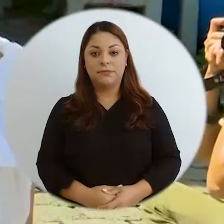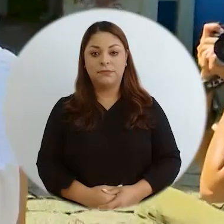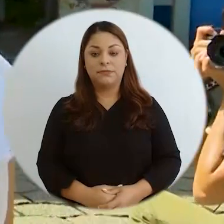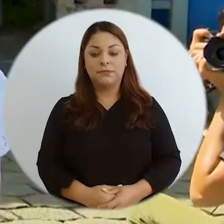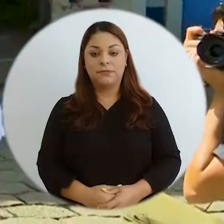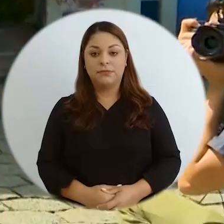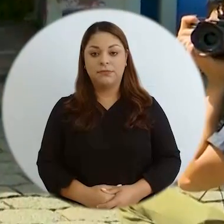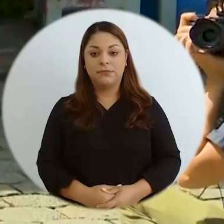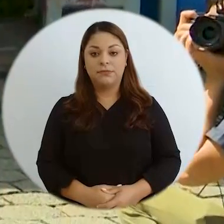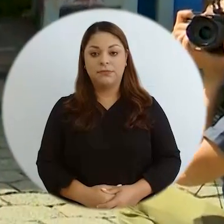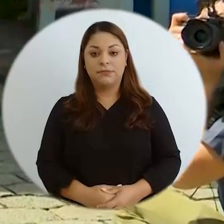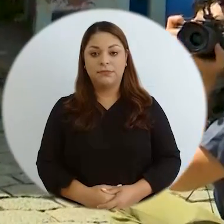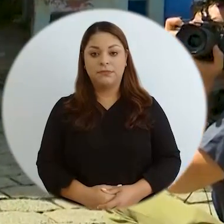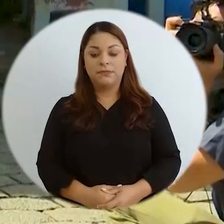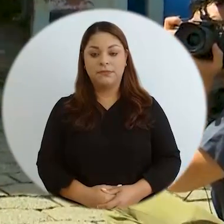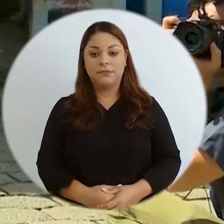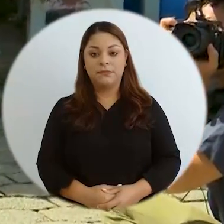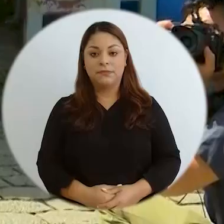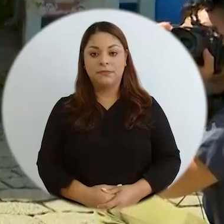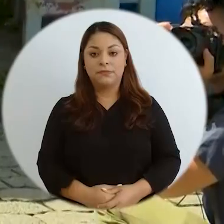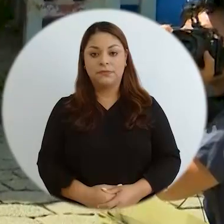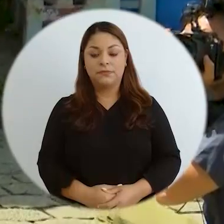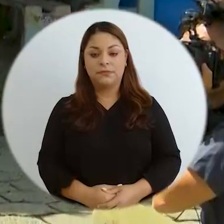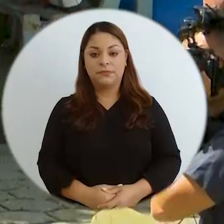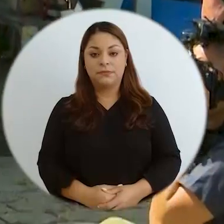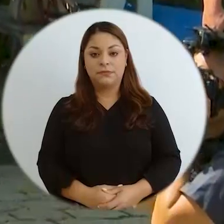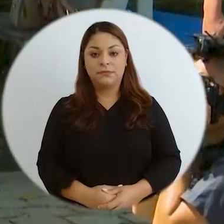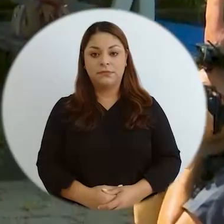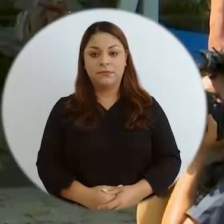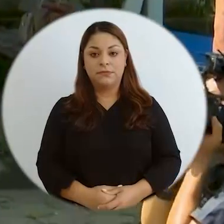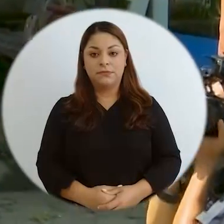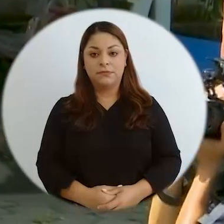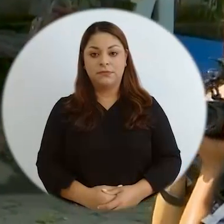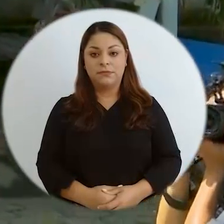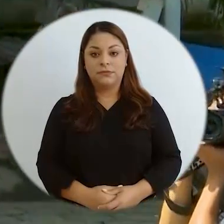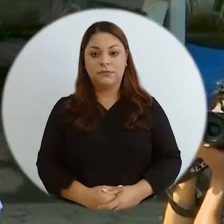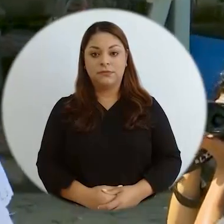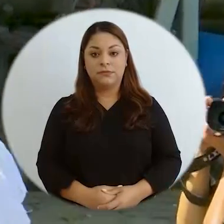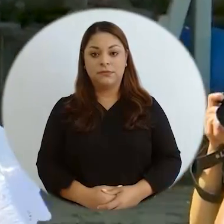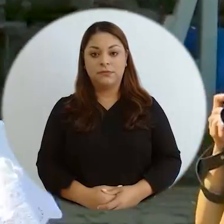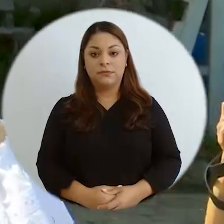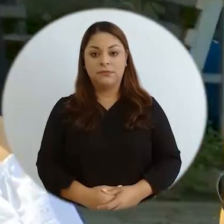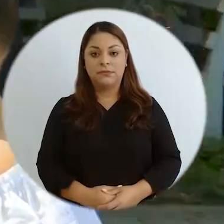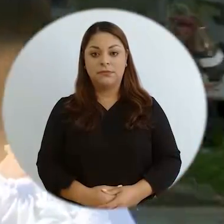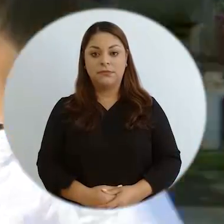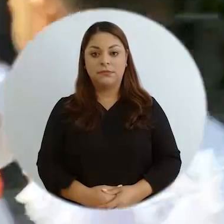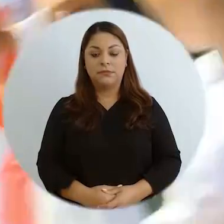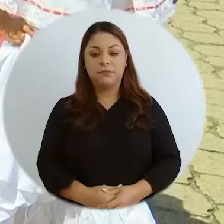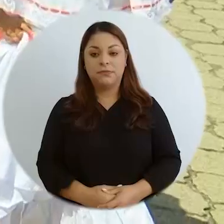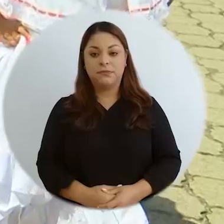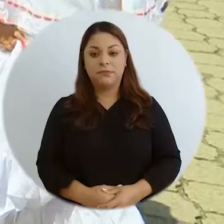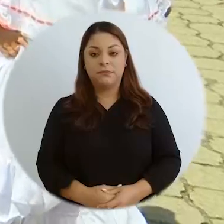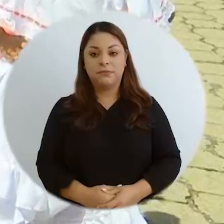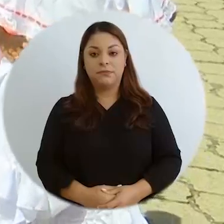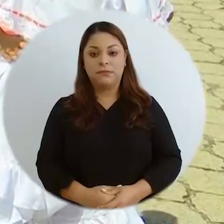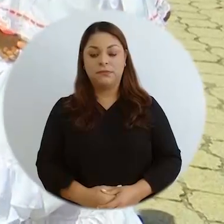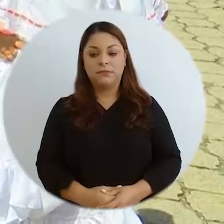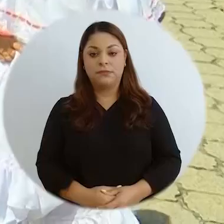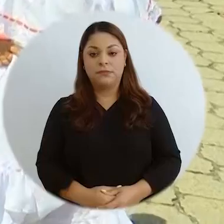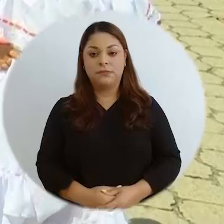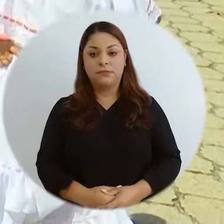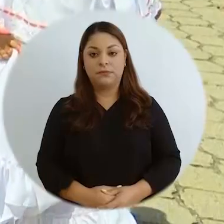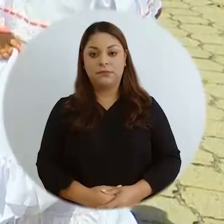lo que sí se nota es un declive en los comentarios positivos hacia el presidente, considerando desde mayo de 2022 a marzo